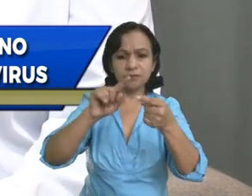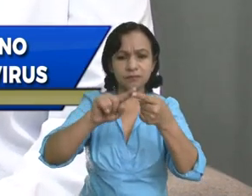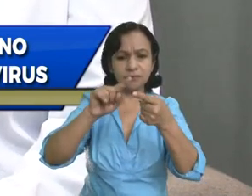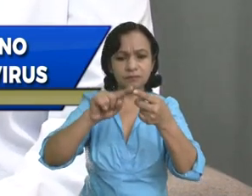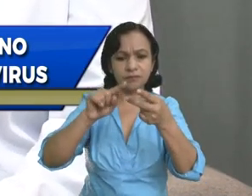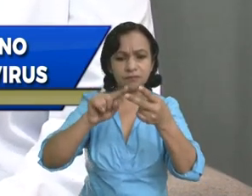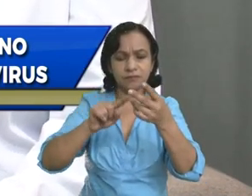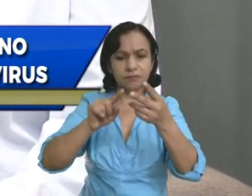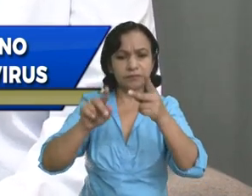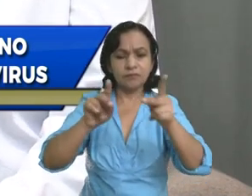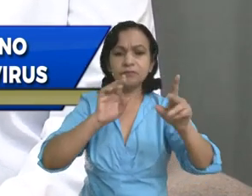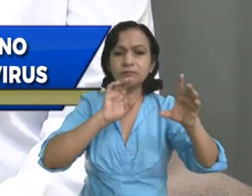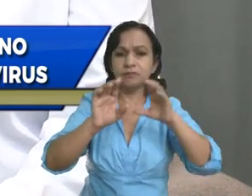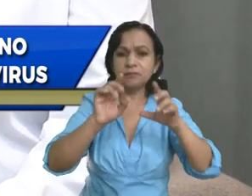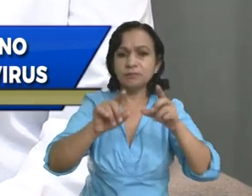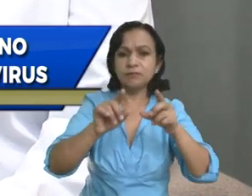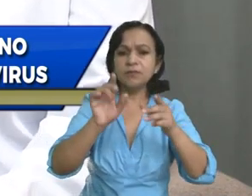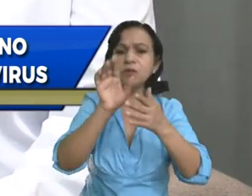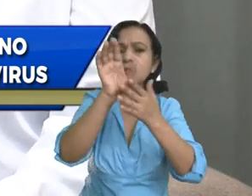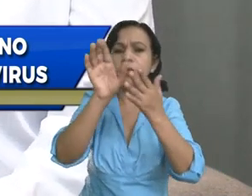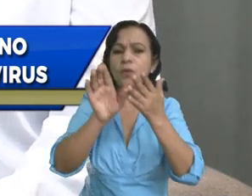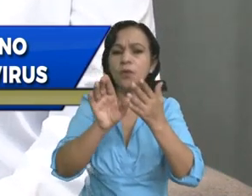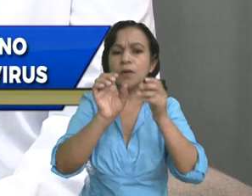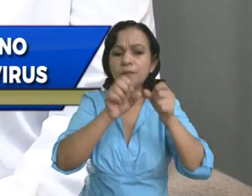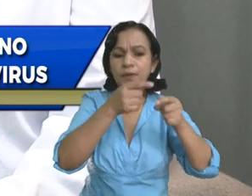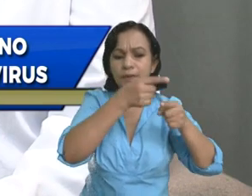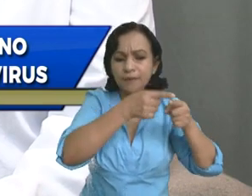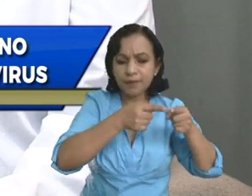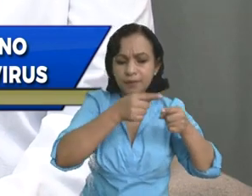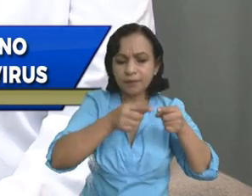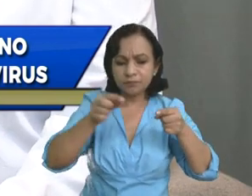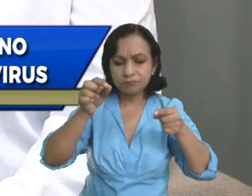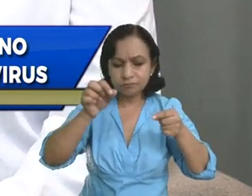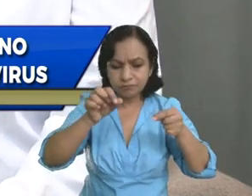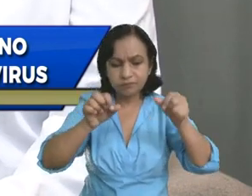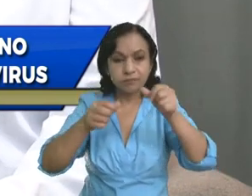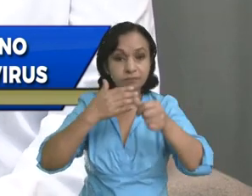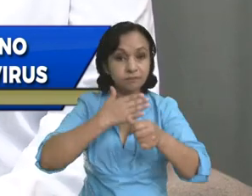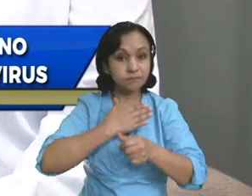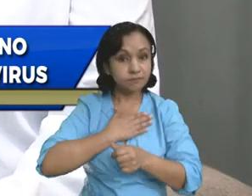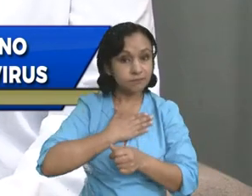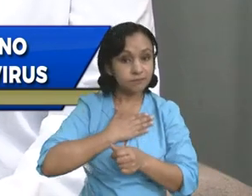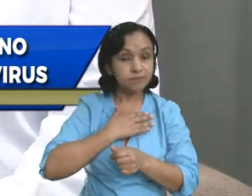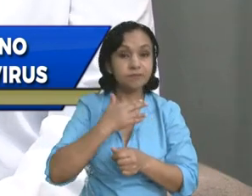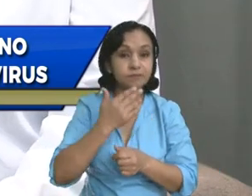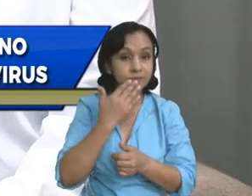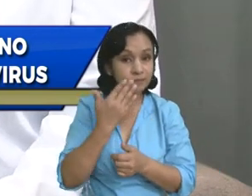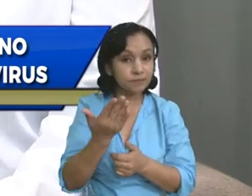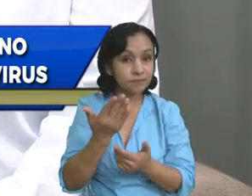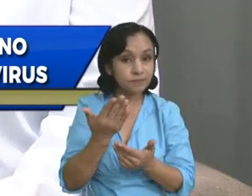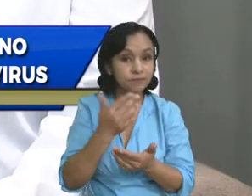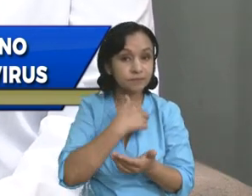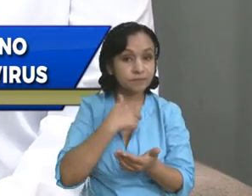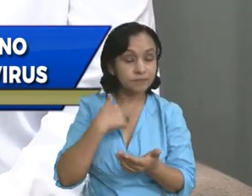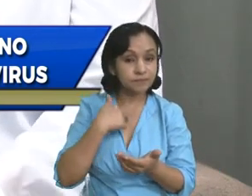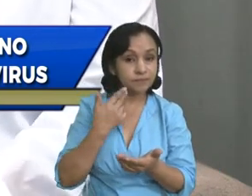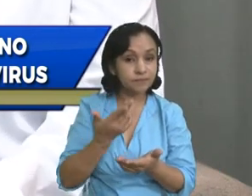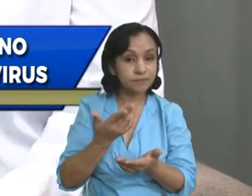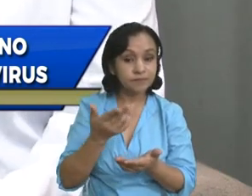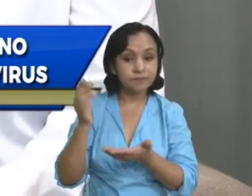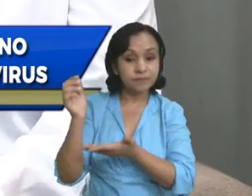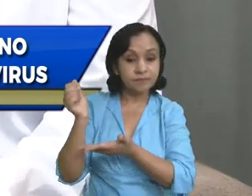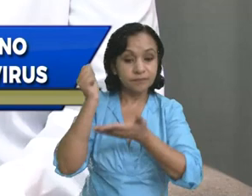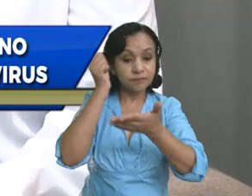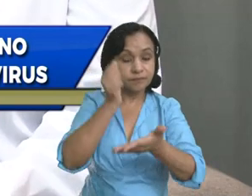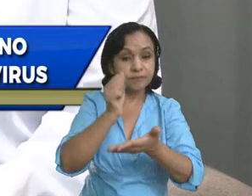le pasamos una comunicación de cuántas etapas podría tener este proyecto. Ahora mismo tendríamos que, bueno, suministrarle nosotros el interferón, porque